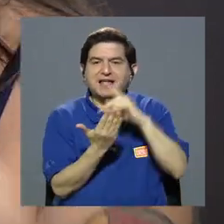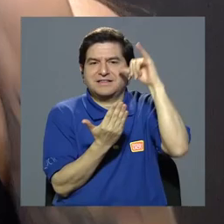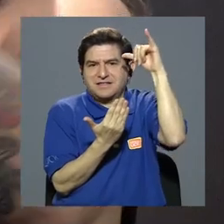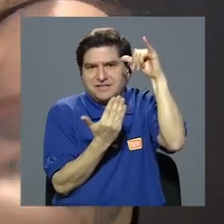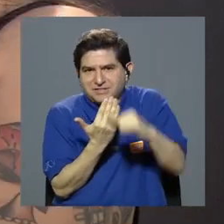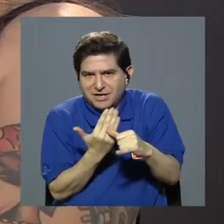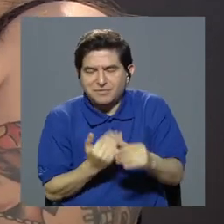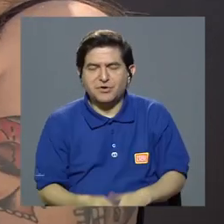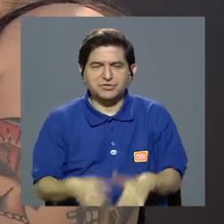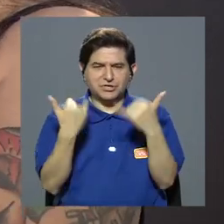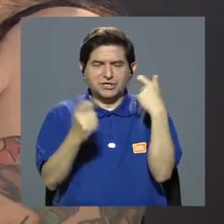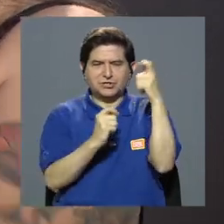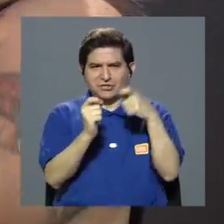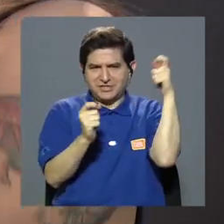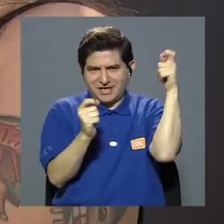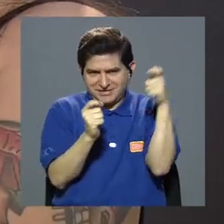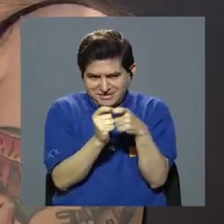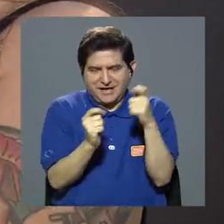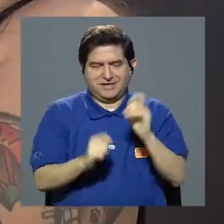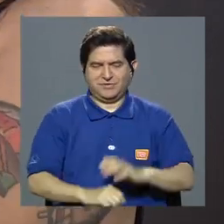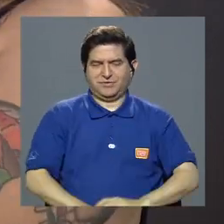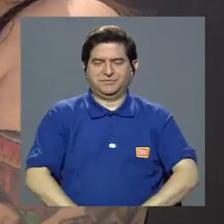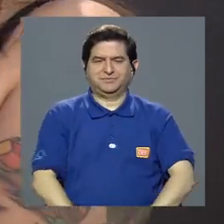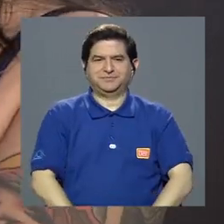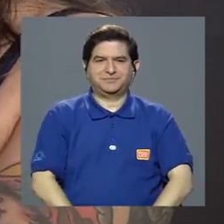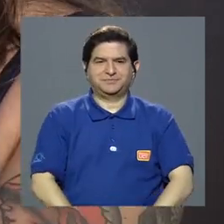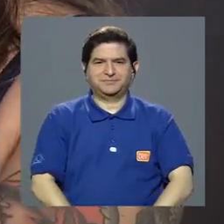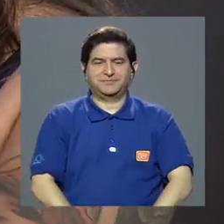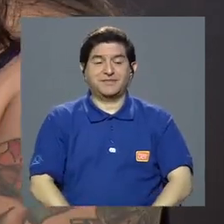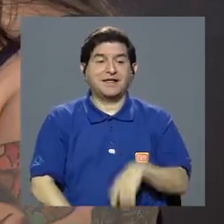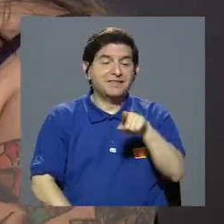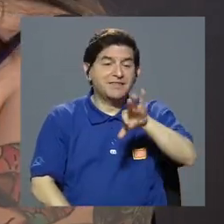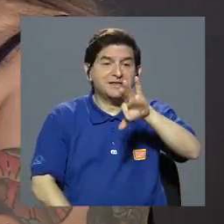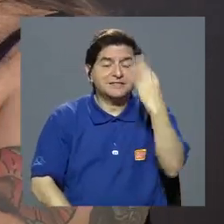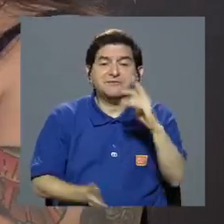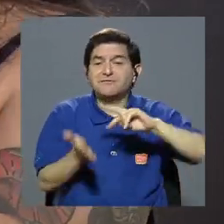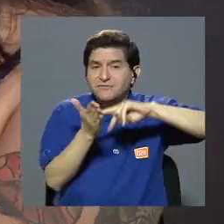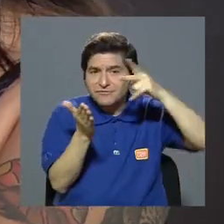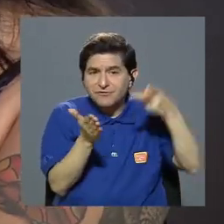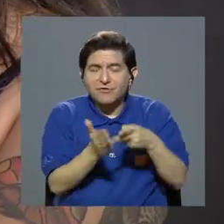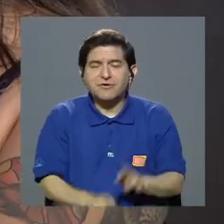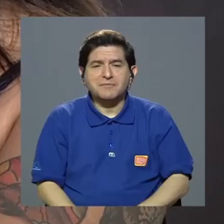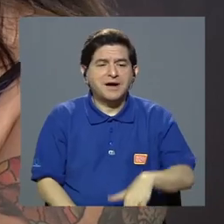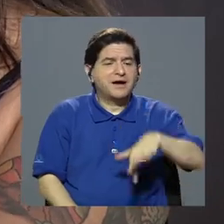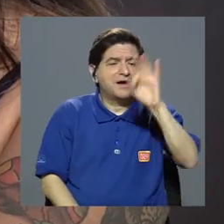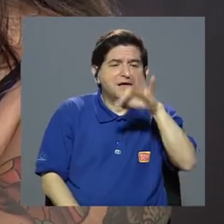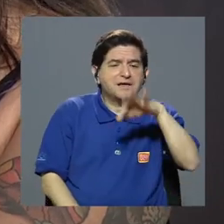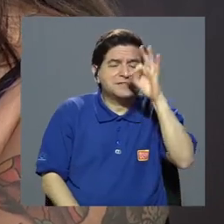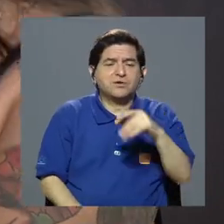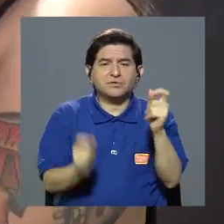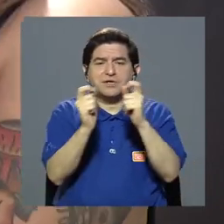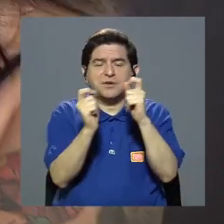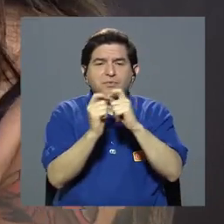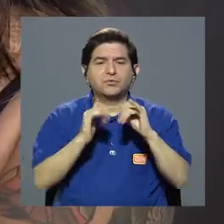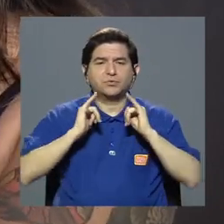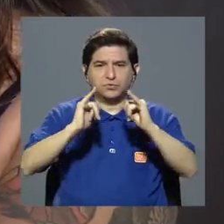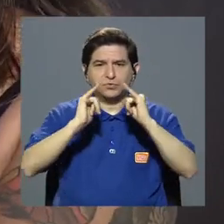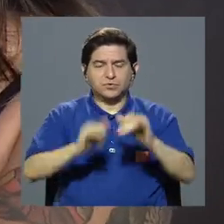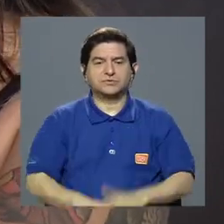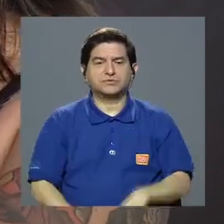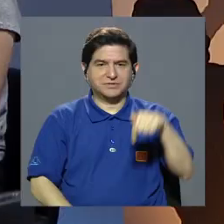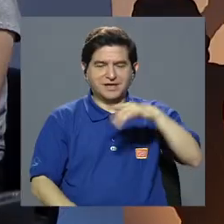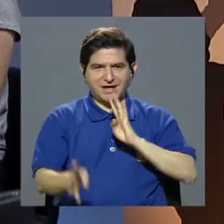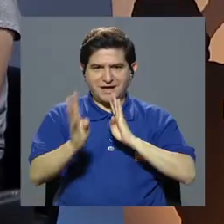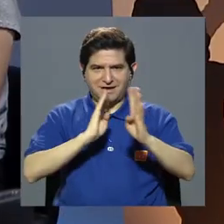entonces llegará el proyecto de arroz de la universidad por ejemplo verdad entonces de eso se trata sé cómo encontrarle encontrar los puntos en